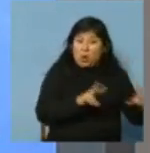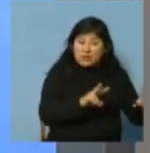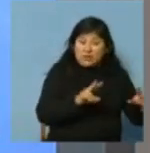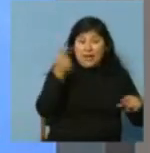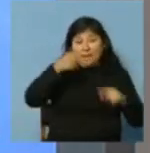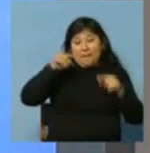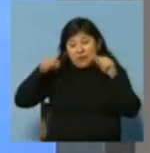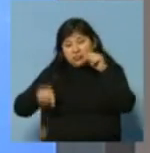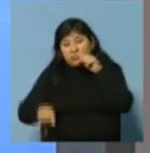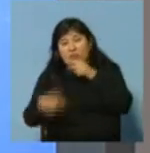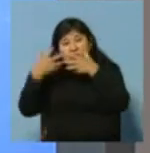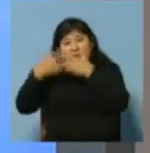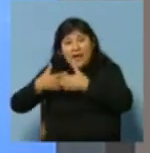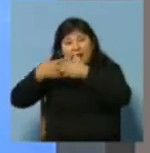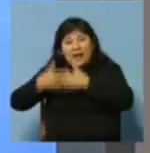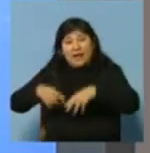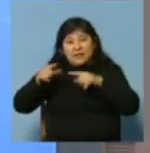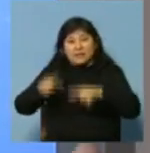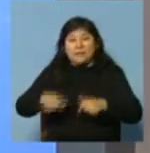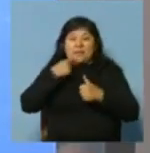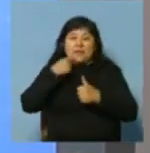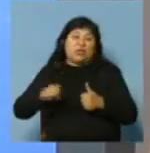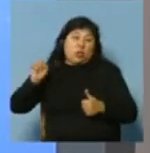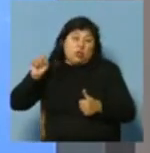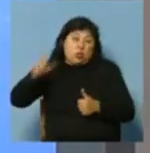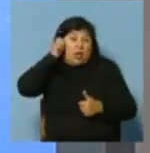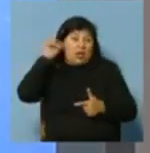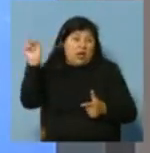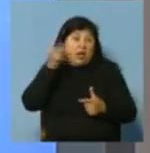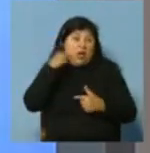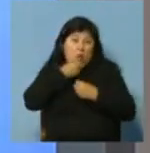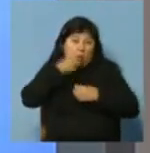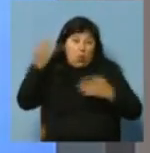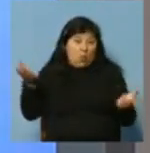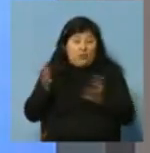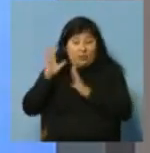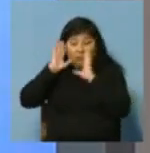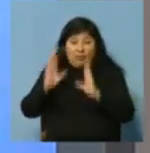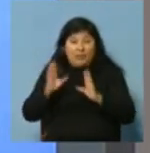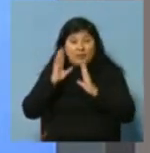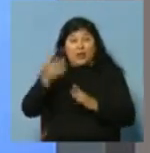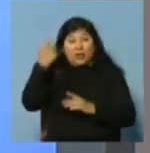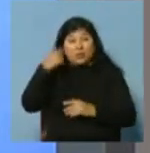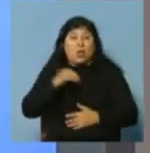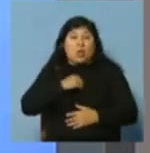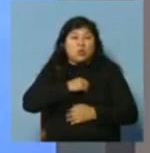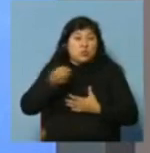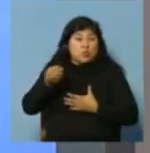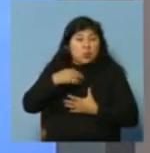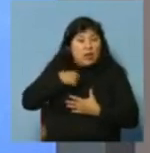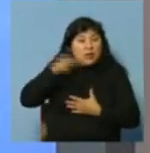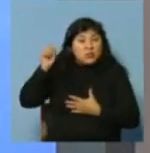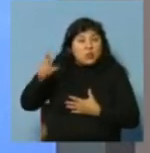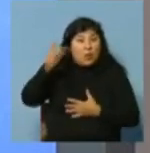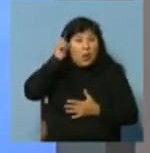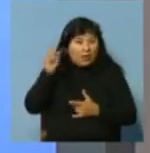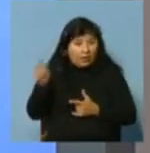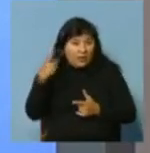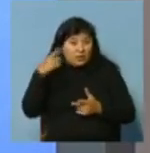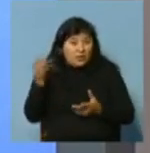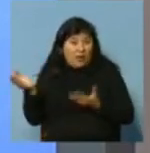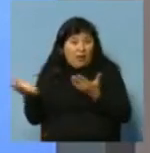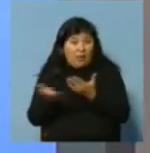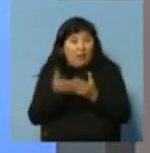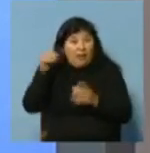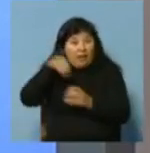perspectivas objetivas subjetividades actos perspectivas objetivas como me corrigen perspectivas